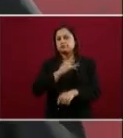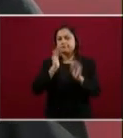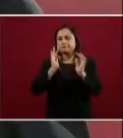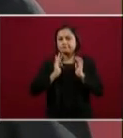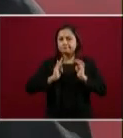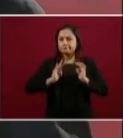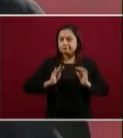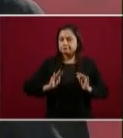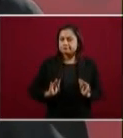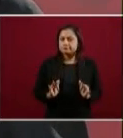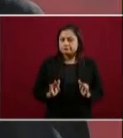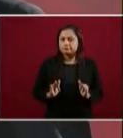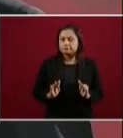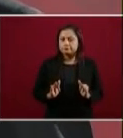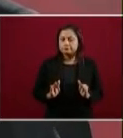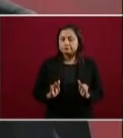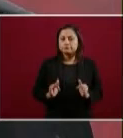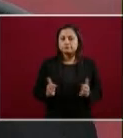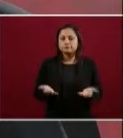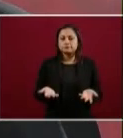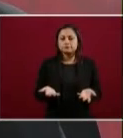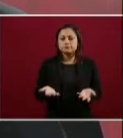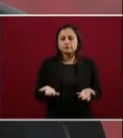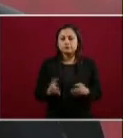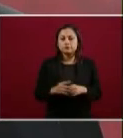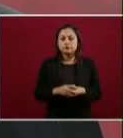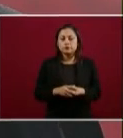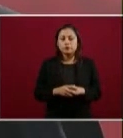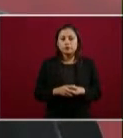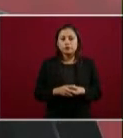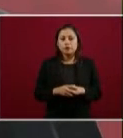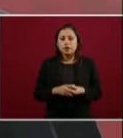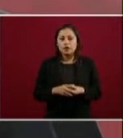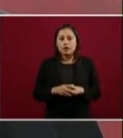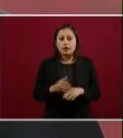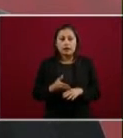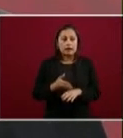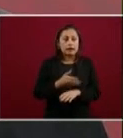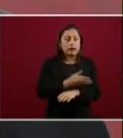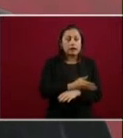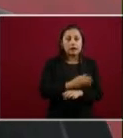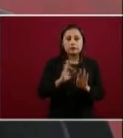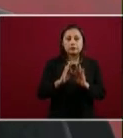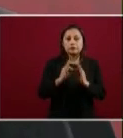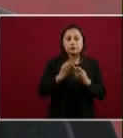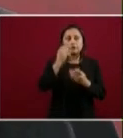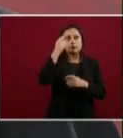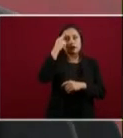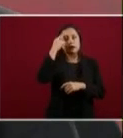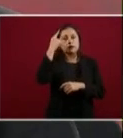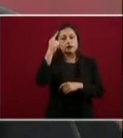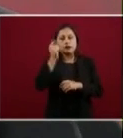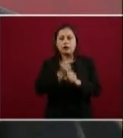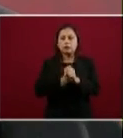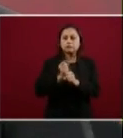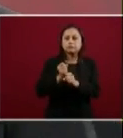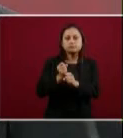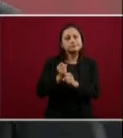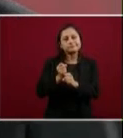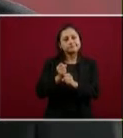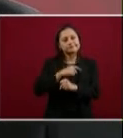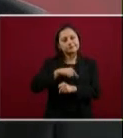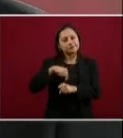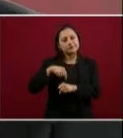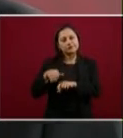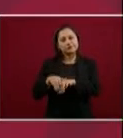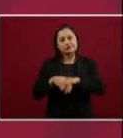es lo más grave, y en el secuestro, que también está muy grave el tema en este momento. Así es, la Guardia Nacional era, pues bueno, como el plato fuerte del presidente referente a la estrategia